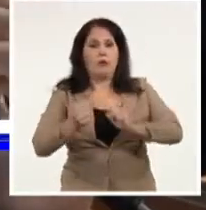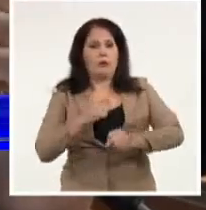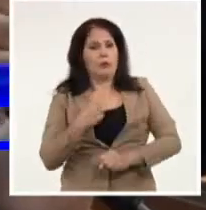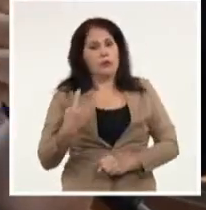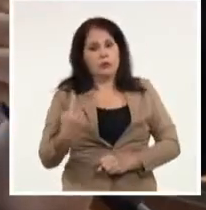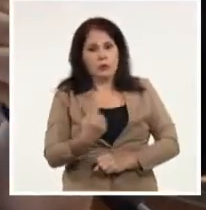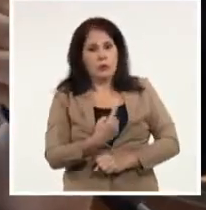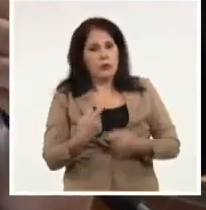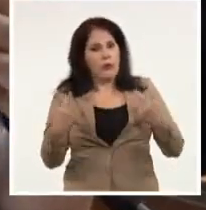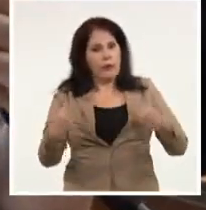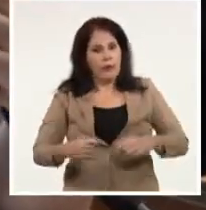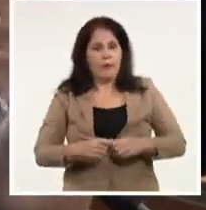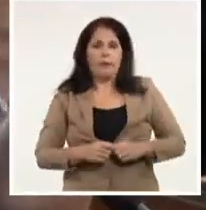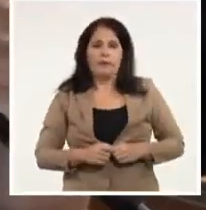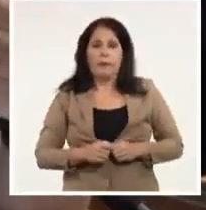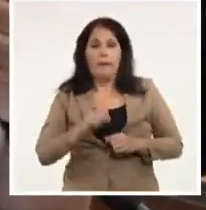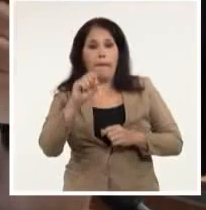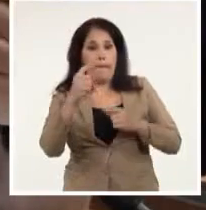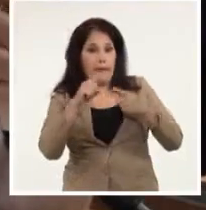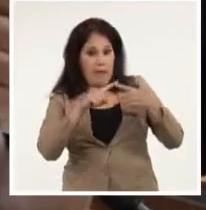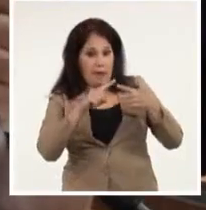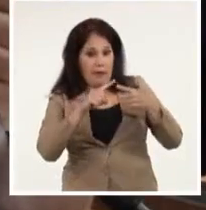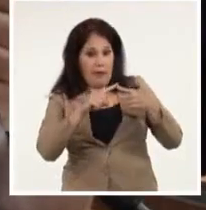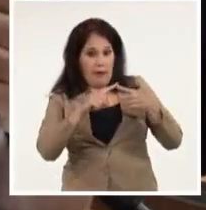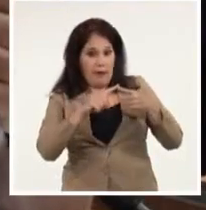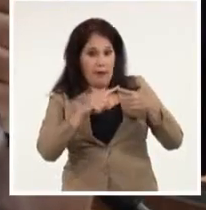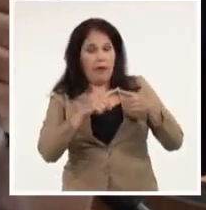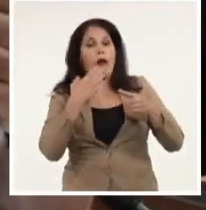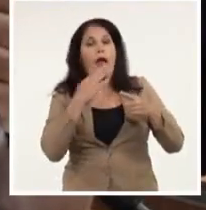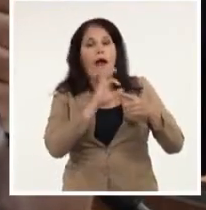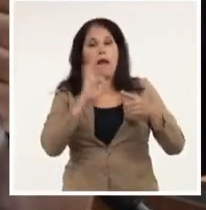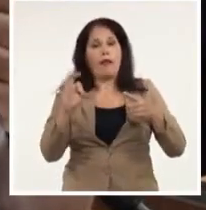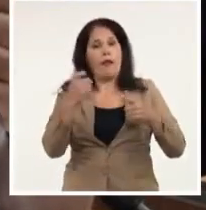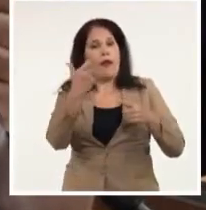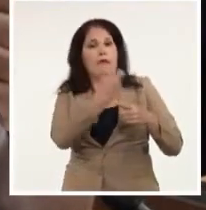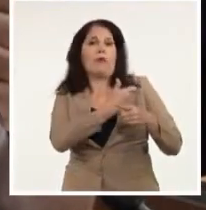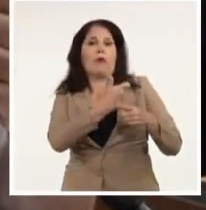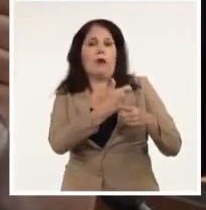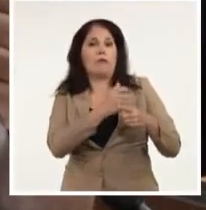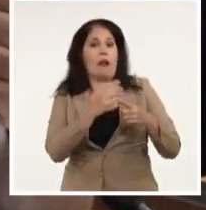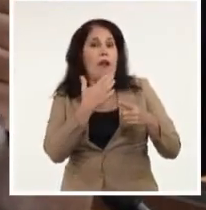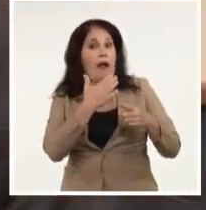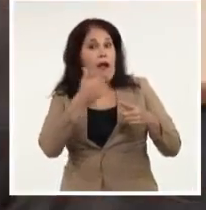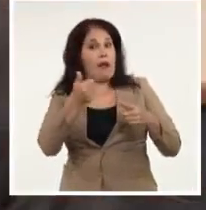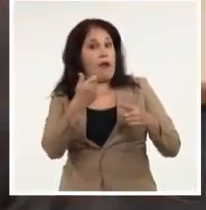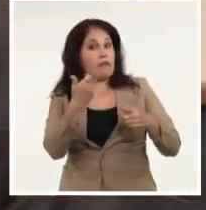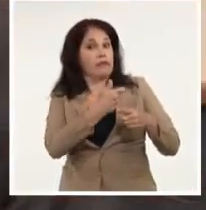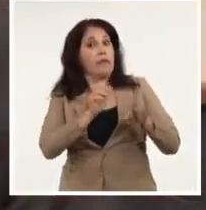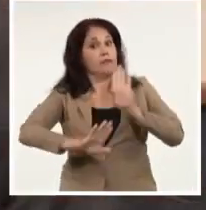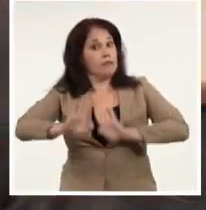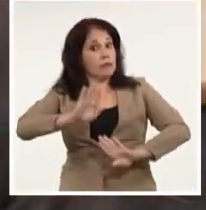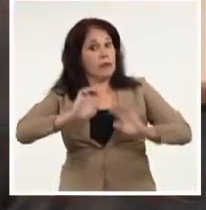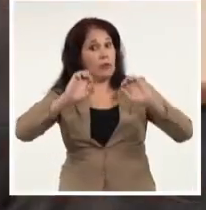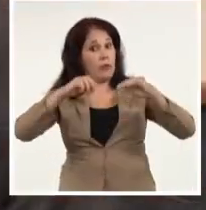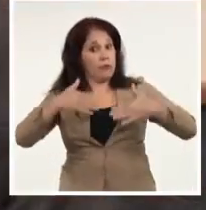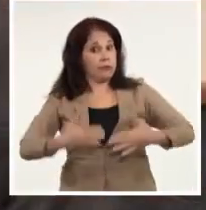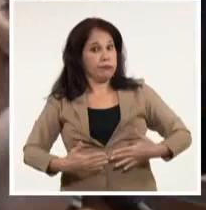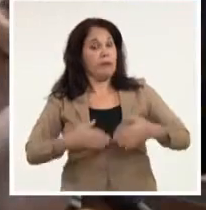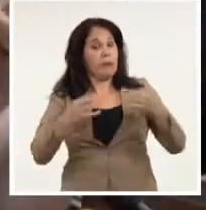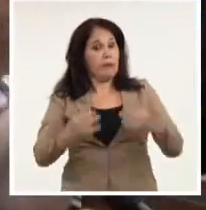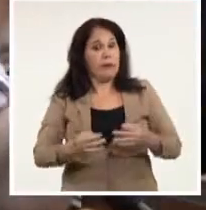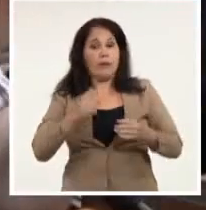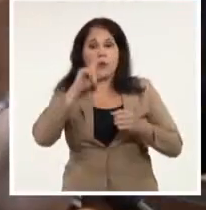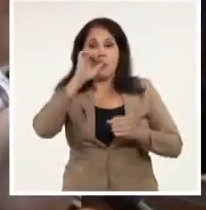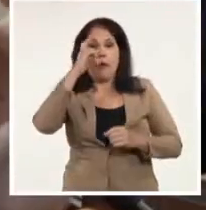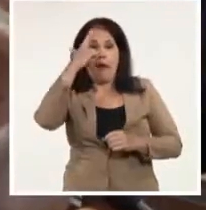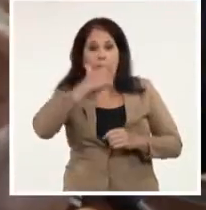país. Una de ellas es, primeramente, la calidad de las vacunas que se han aplicado. Tanto Soberana como